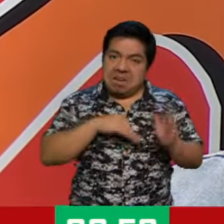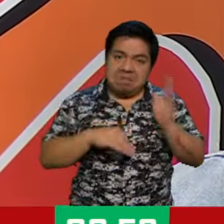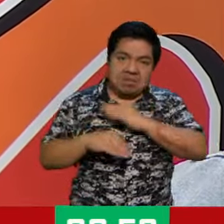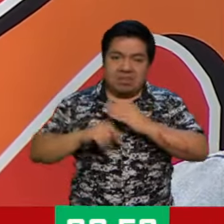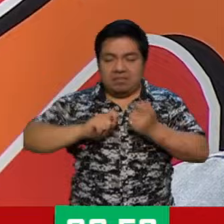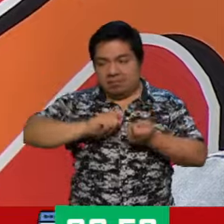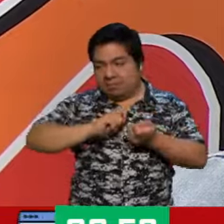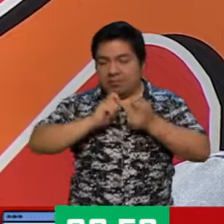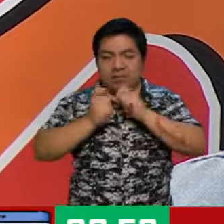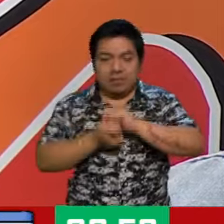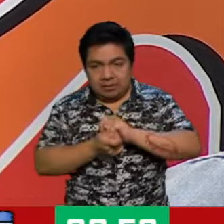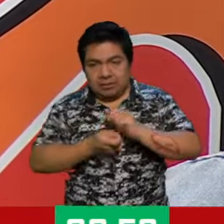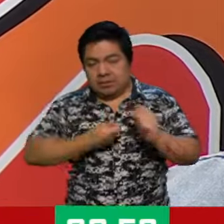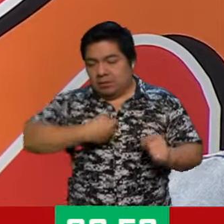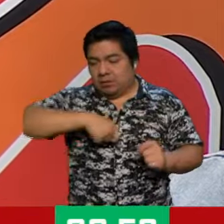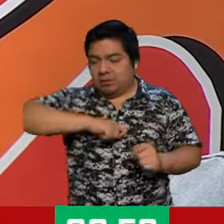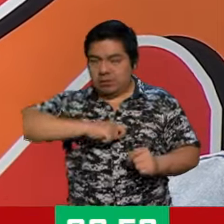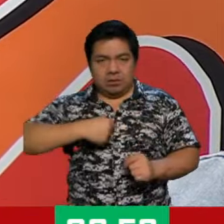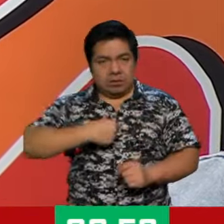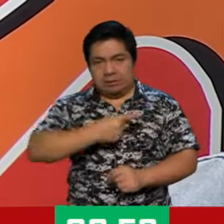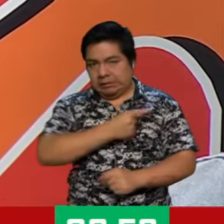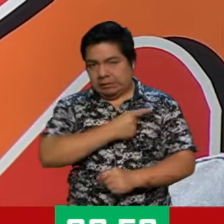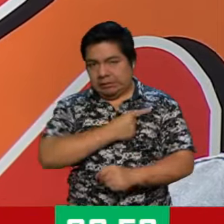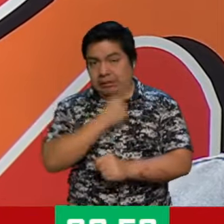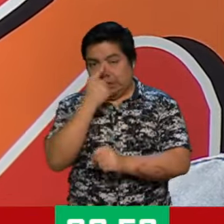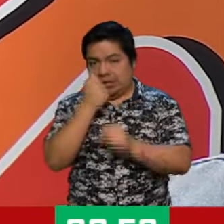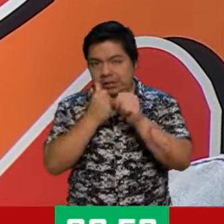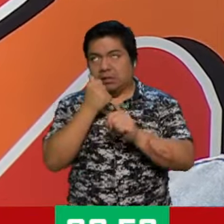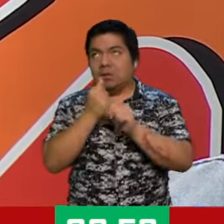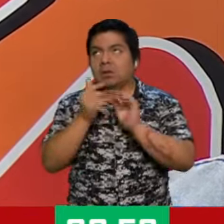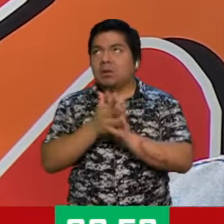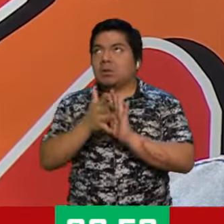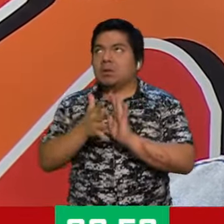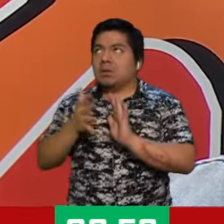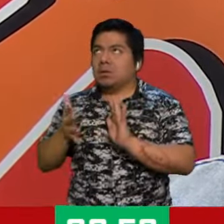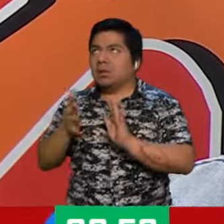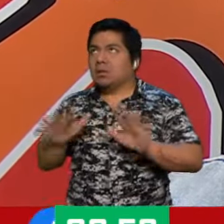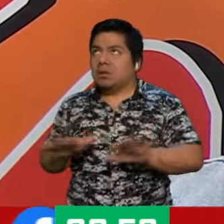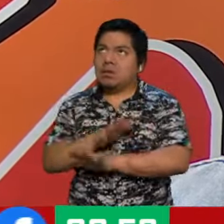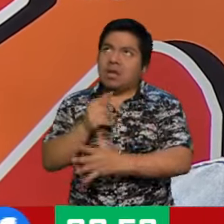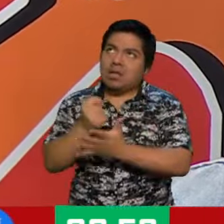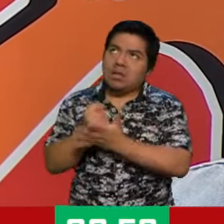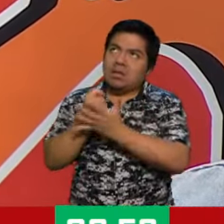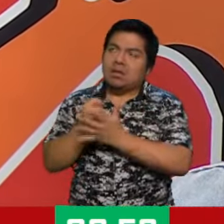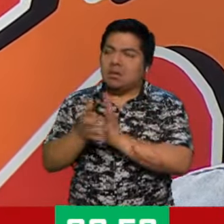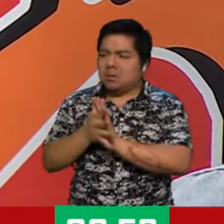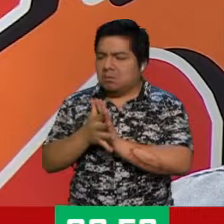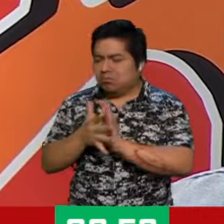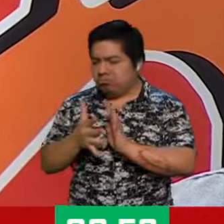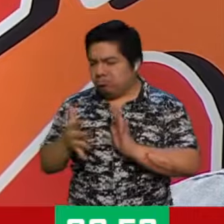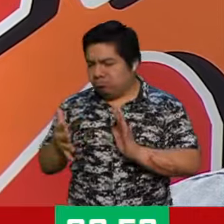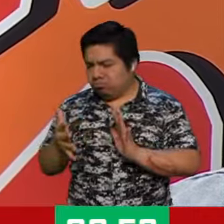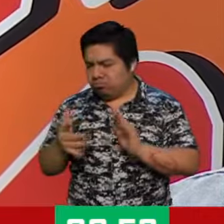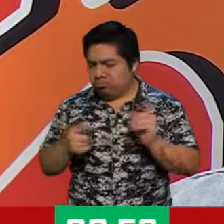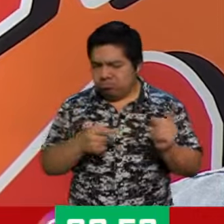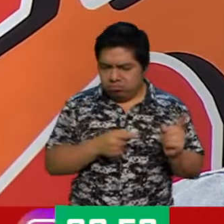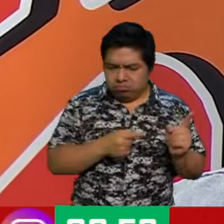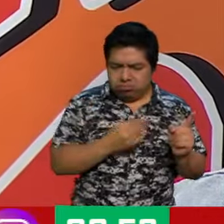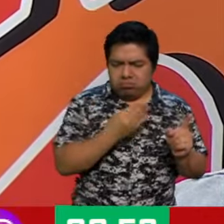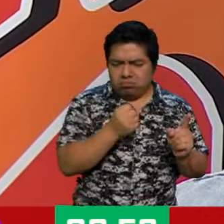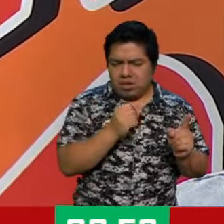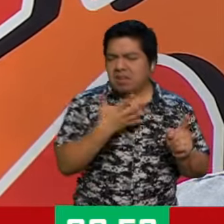lo pasé como completamente solo el primer año. Yo ya llevo en transición o en tratamiento ya, lo que viene siendo de